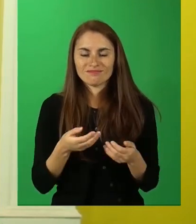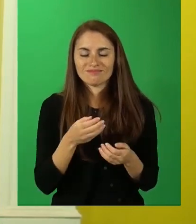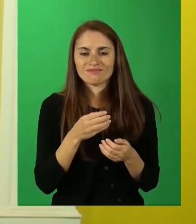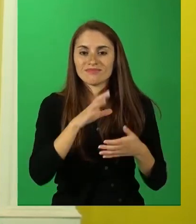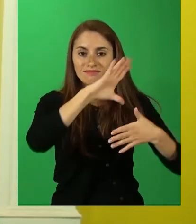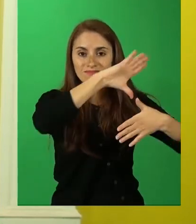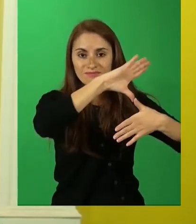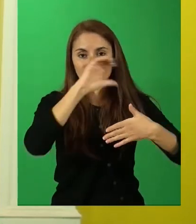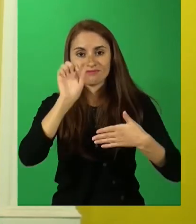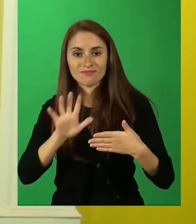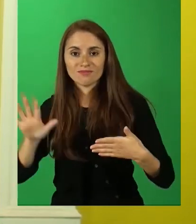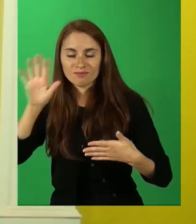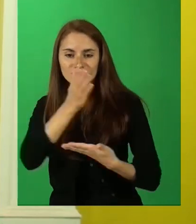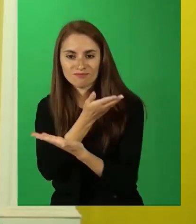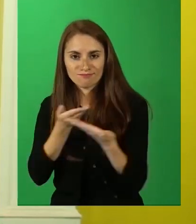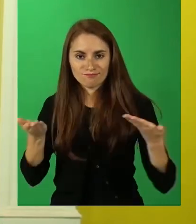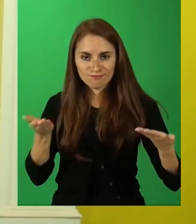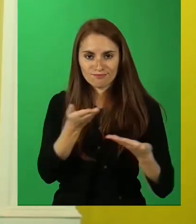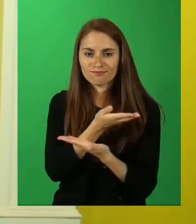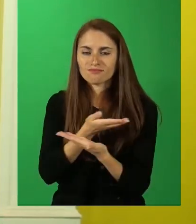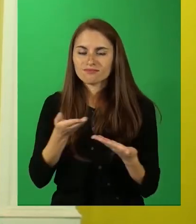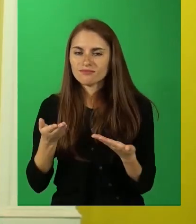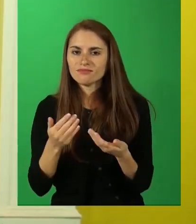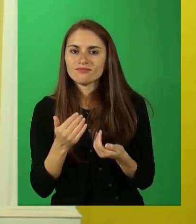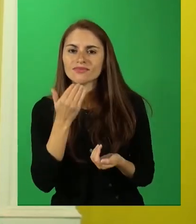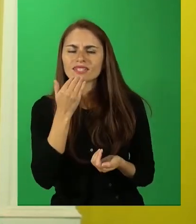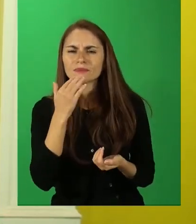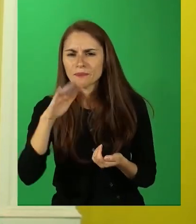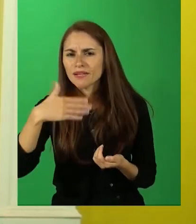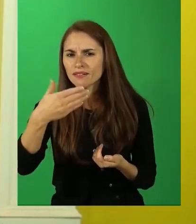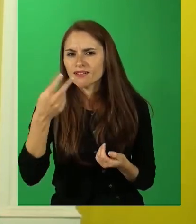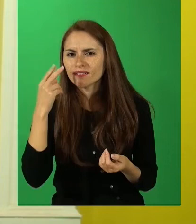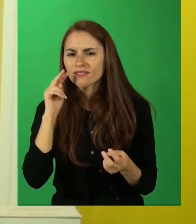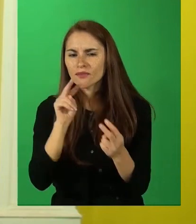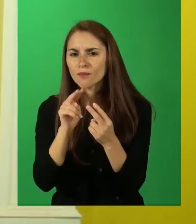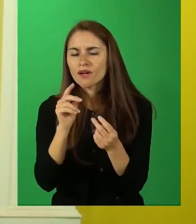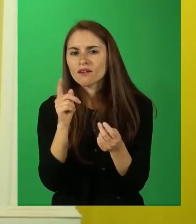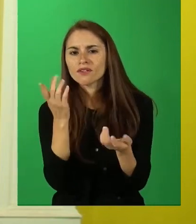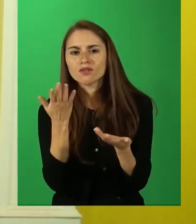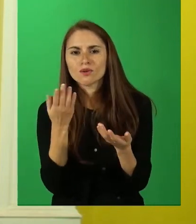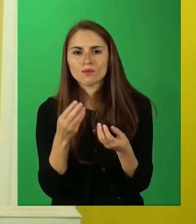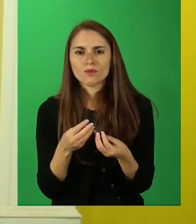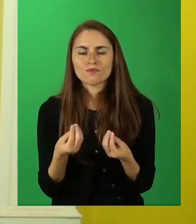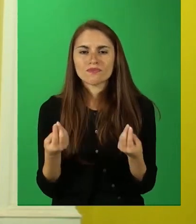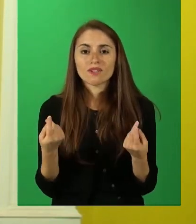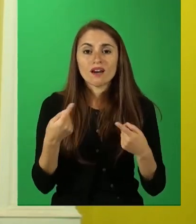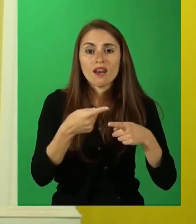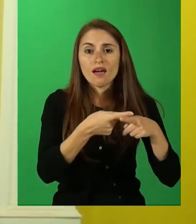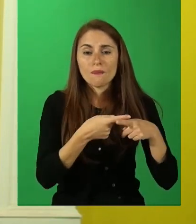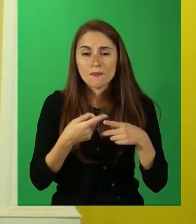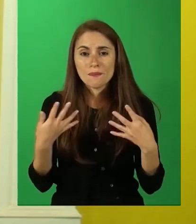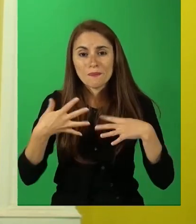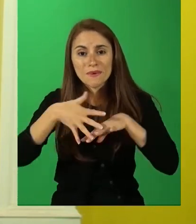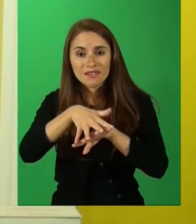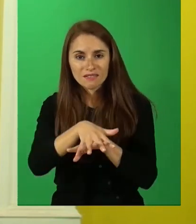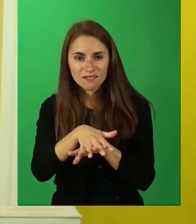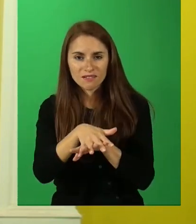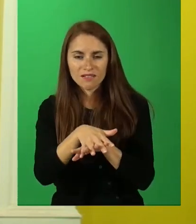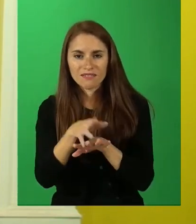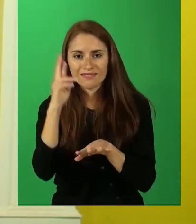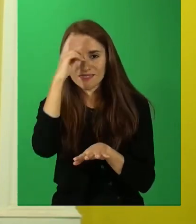continentes. Y lo veremos más adelante, mal que mal, también la mezcla es parte de lo que somos